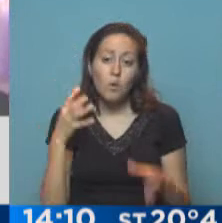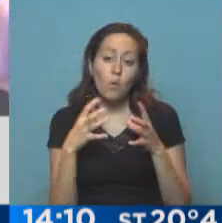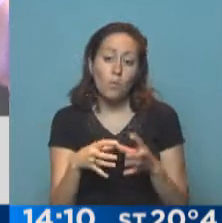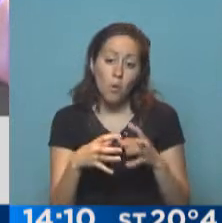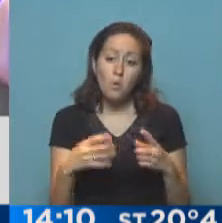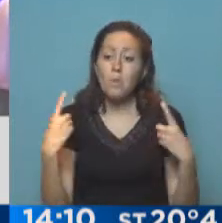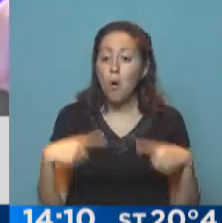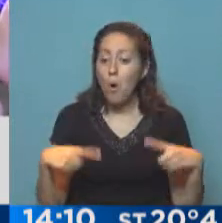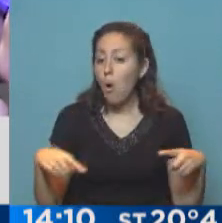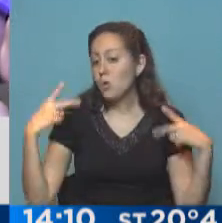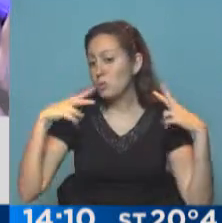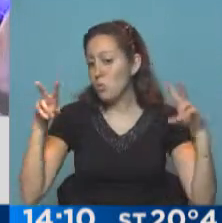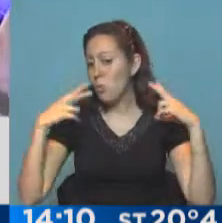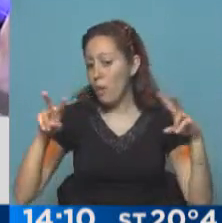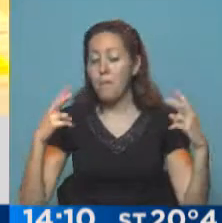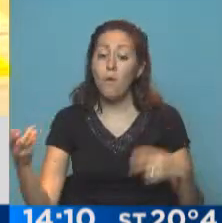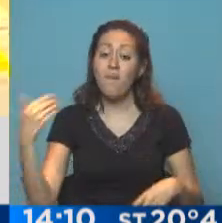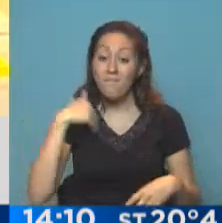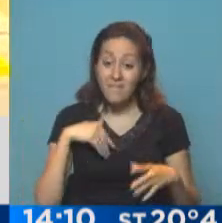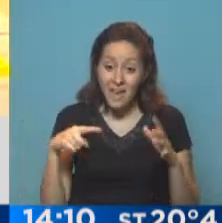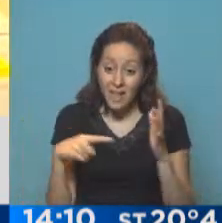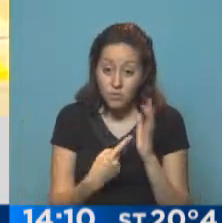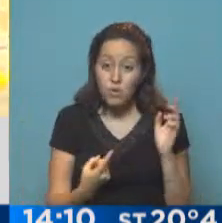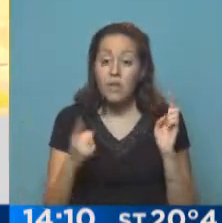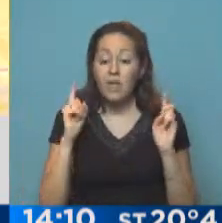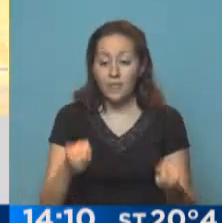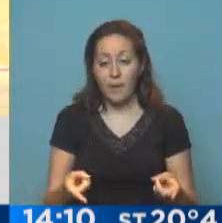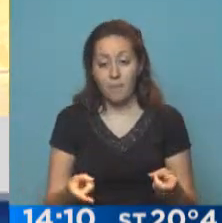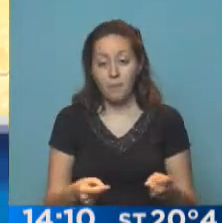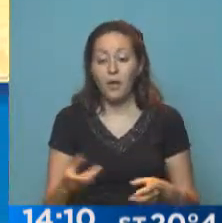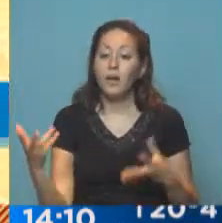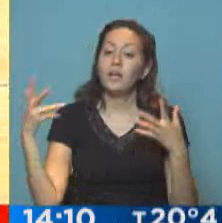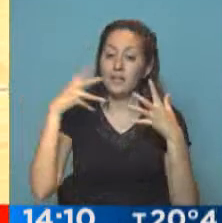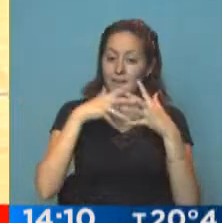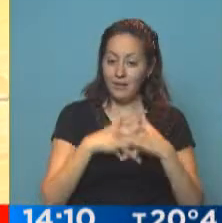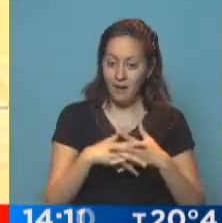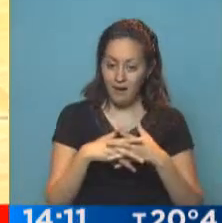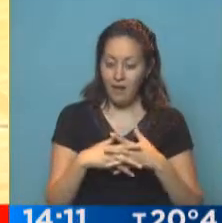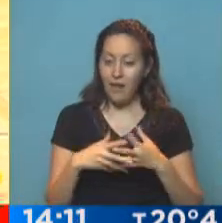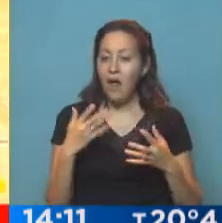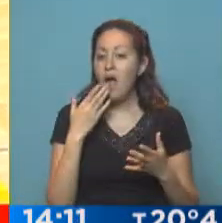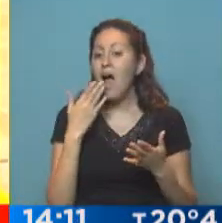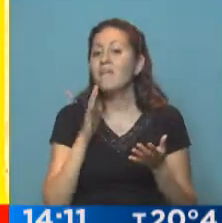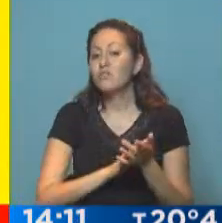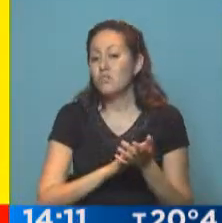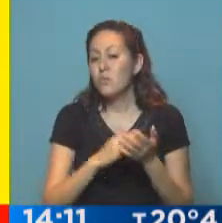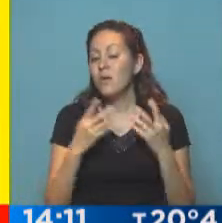a turismo, lo que fuere, a nuestra ciudad, poder integrarla, me refiero al transporte,